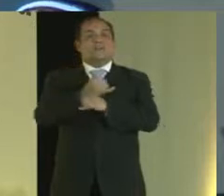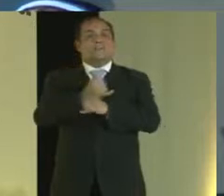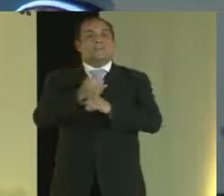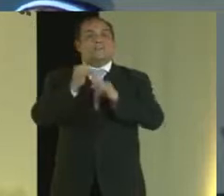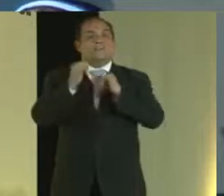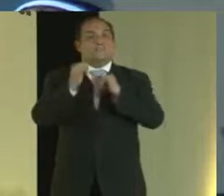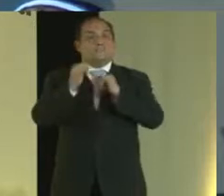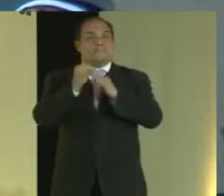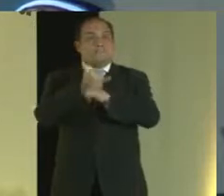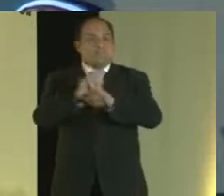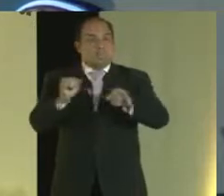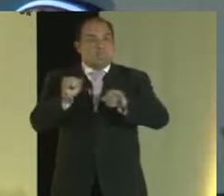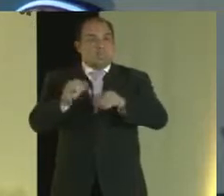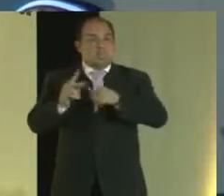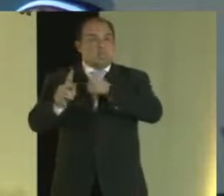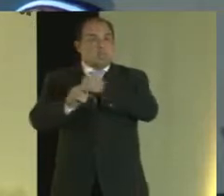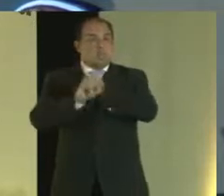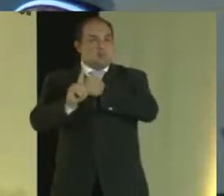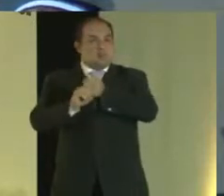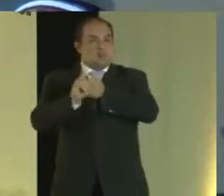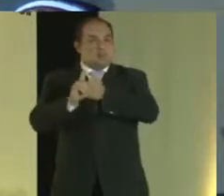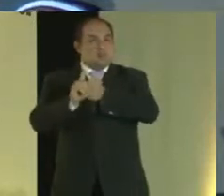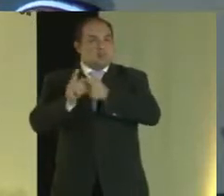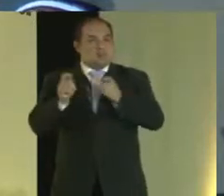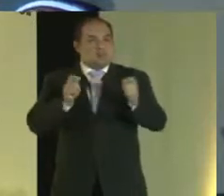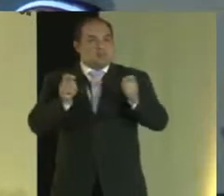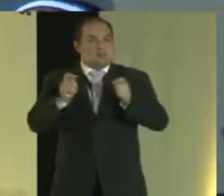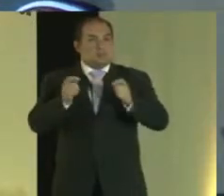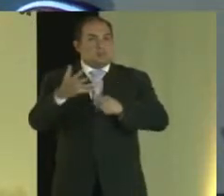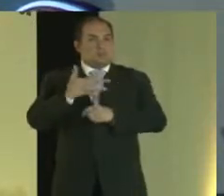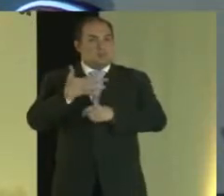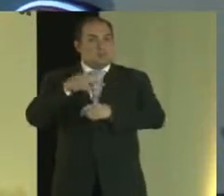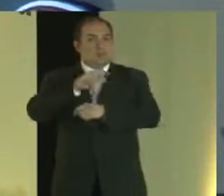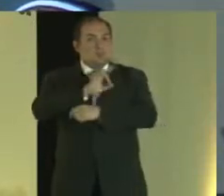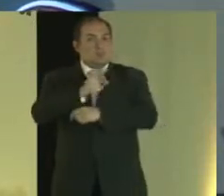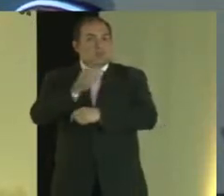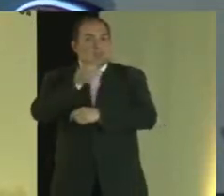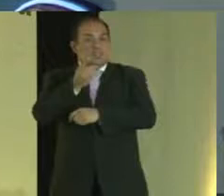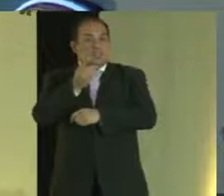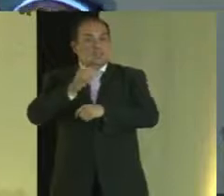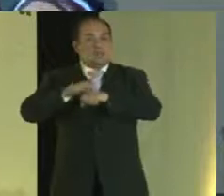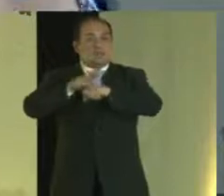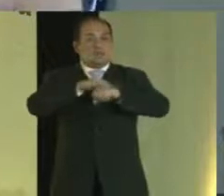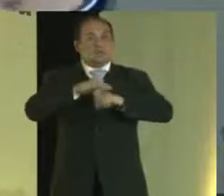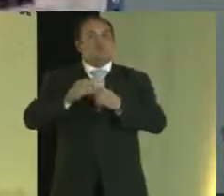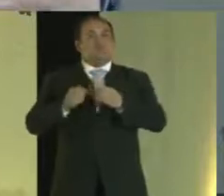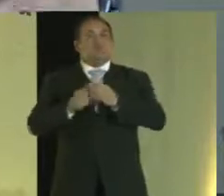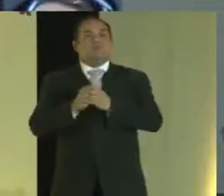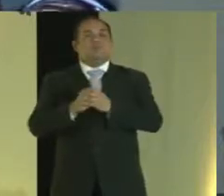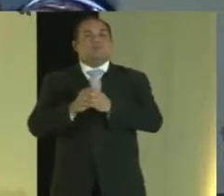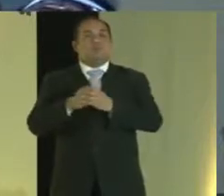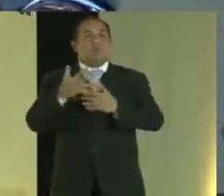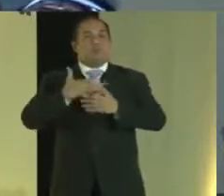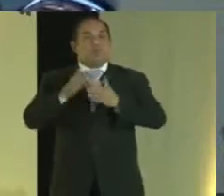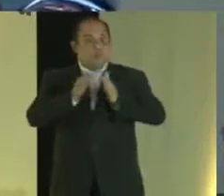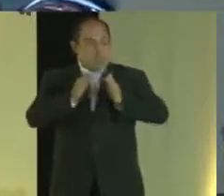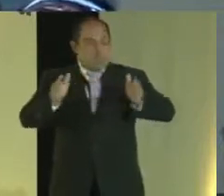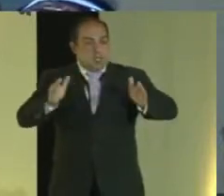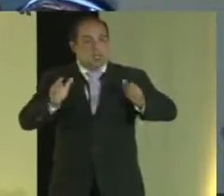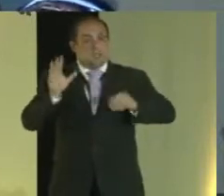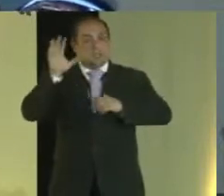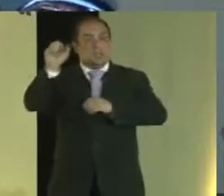de la burocratización existe. Podría afirmarse que incluso entre más numeroso, más grande sea un